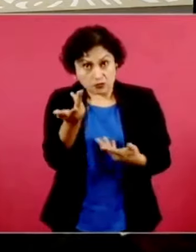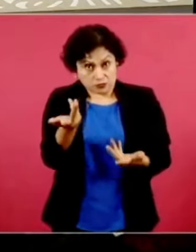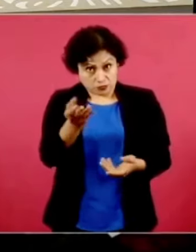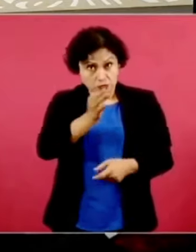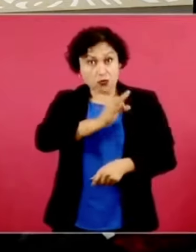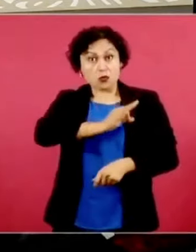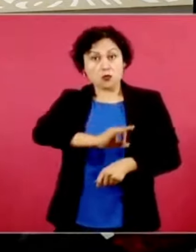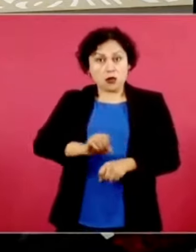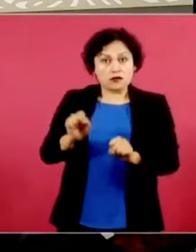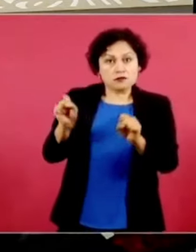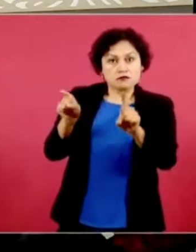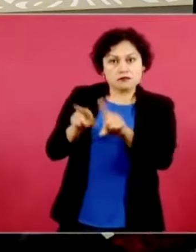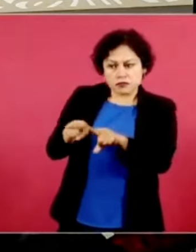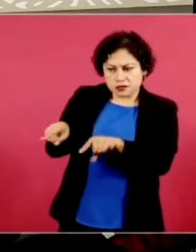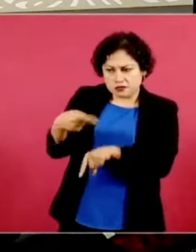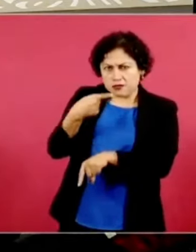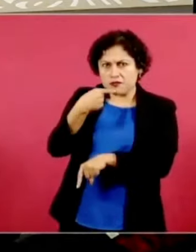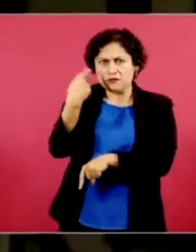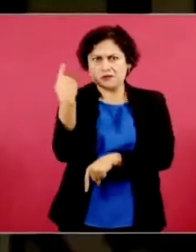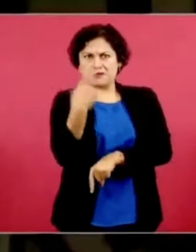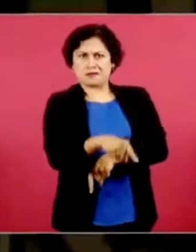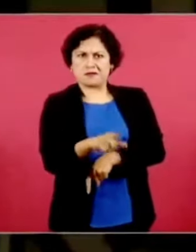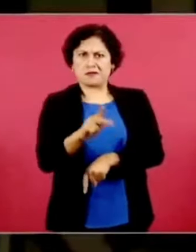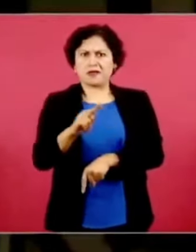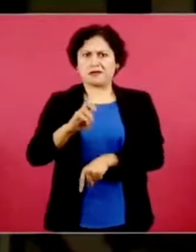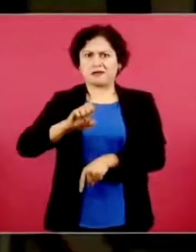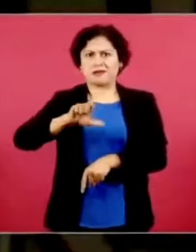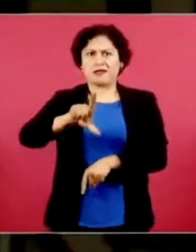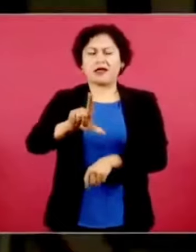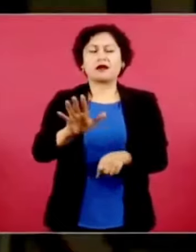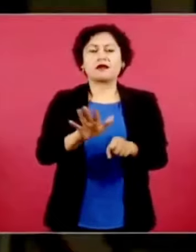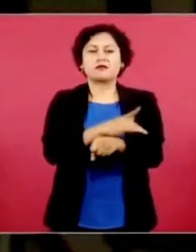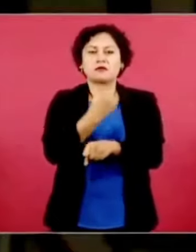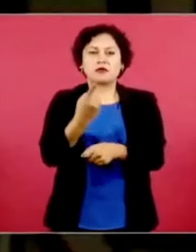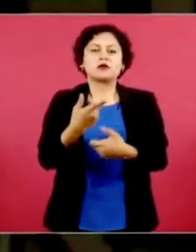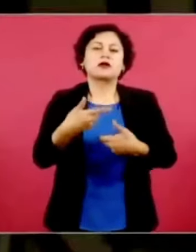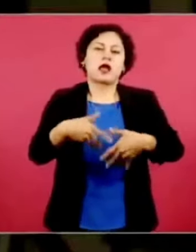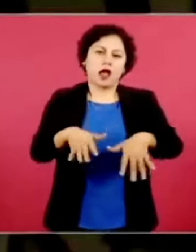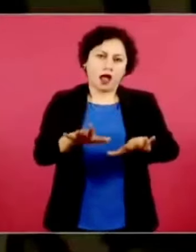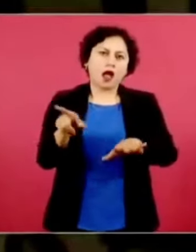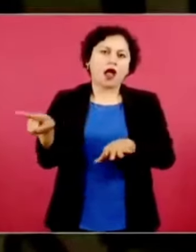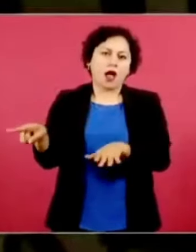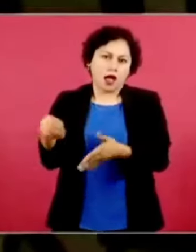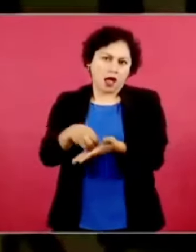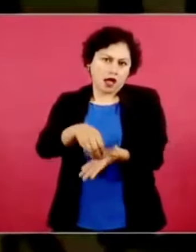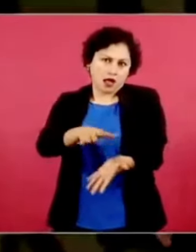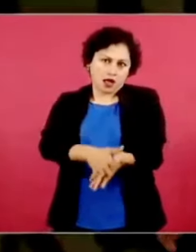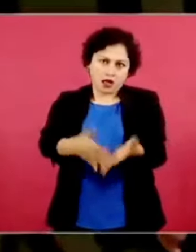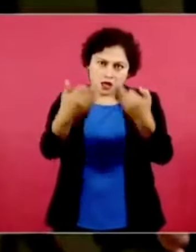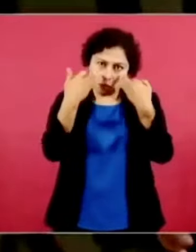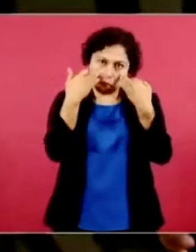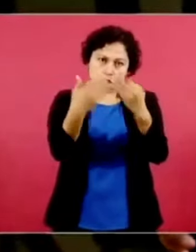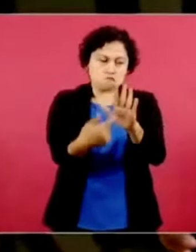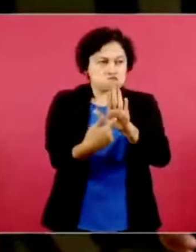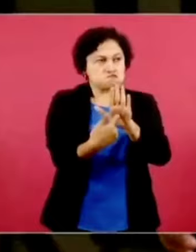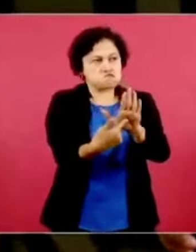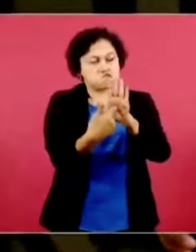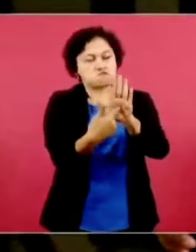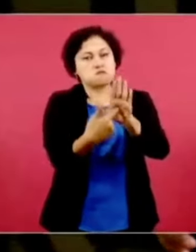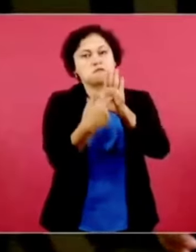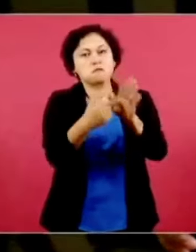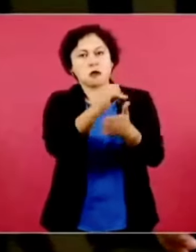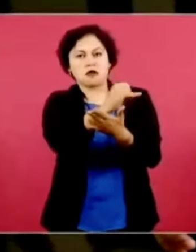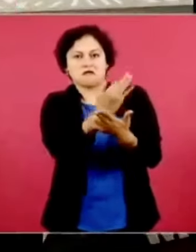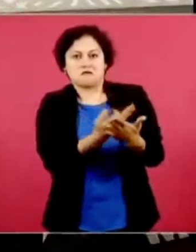denuncias penales, porque pues está muy bien que se documente la corrupción, pero si no queda impune, pues no pasa nada.